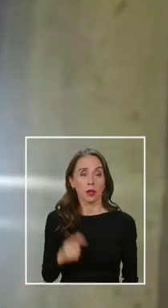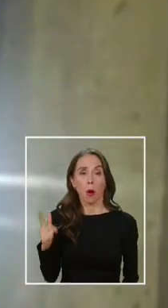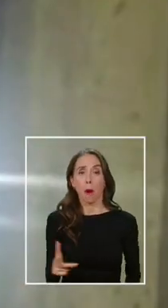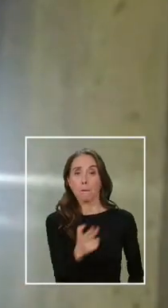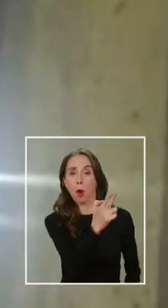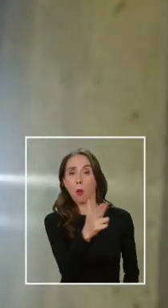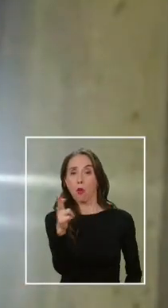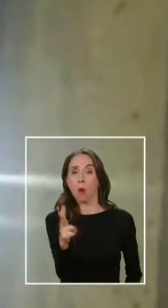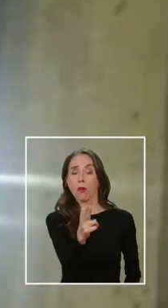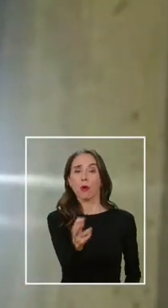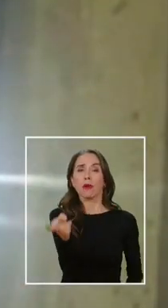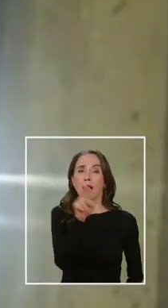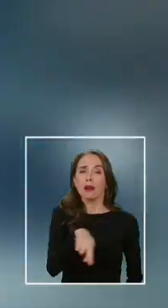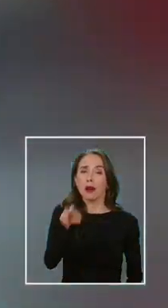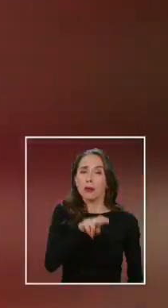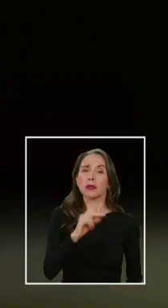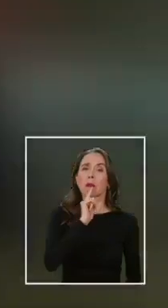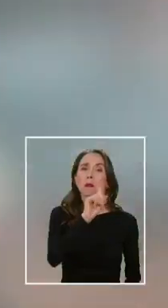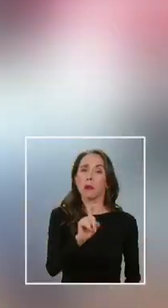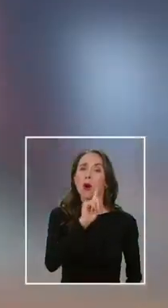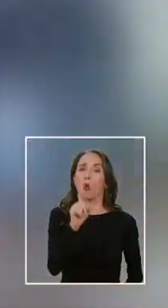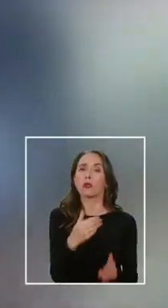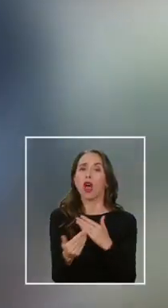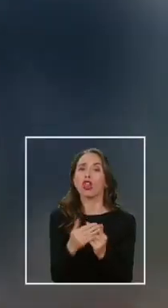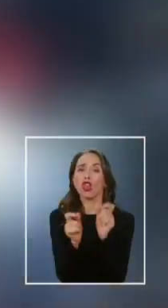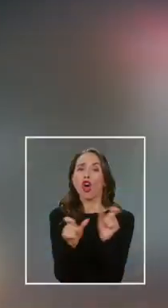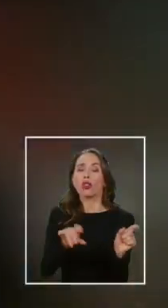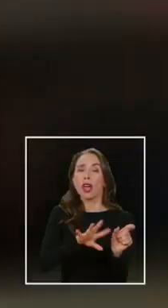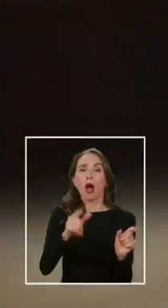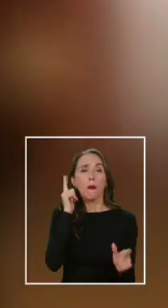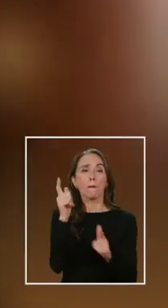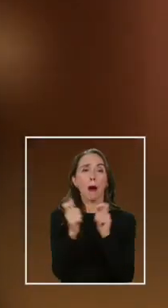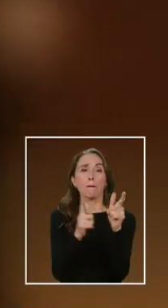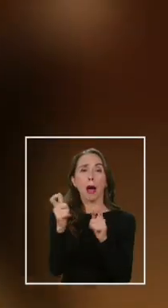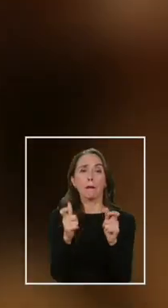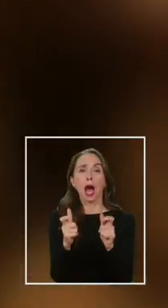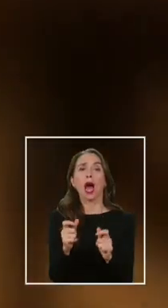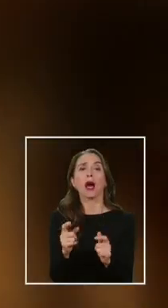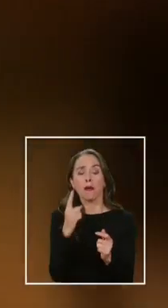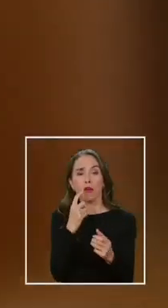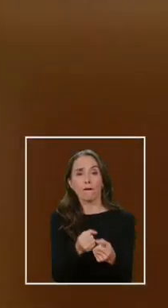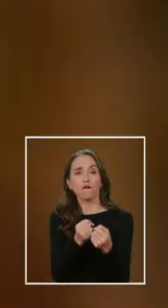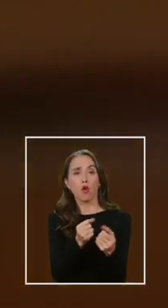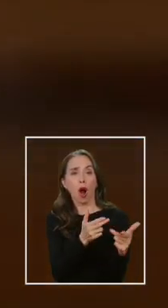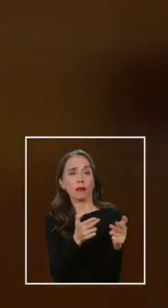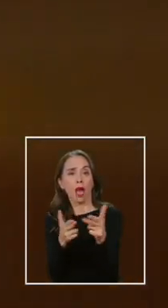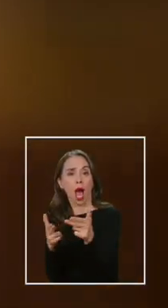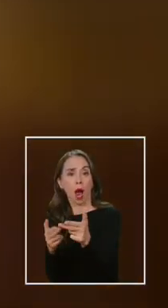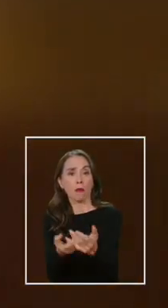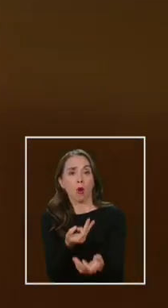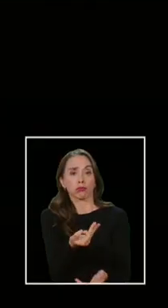La pregunta se repite con frecuencia: ¿de dónde estos delincuentes consiguen su alto poder de fuego?